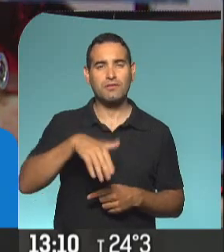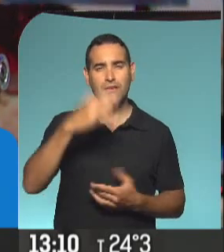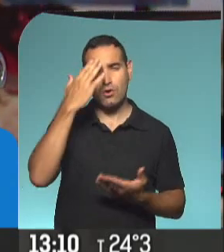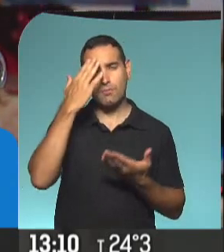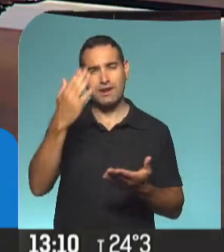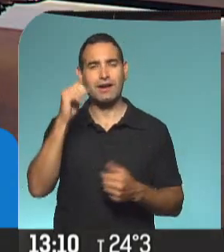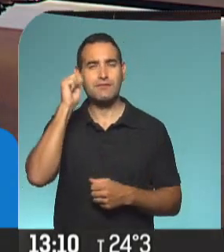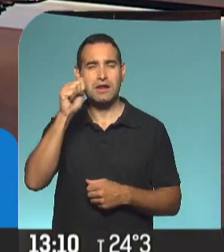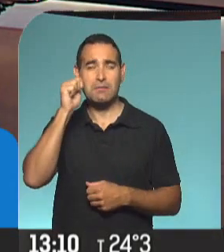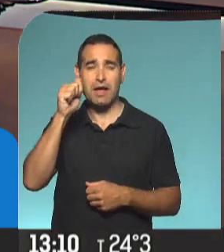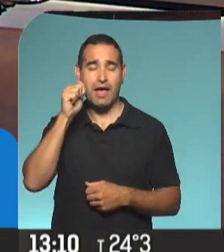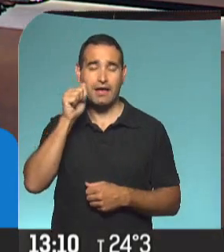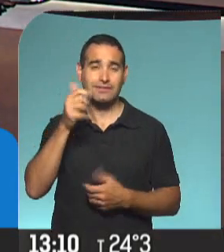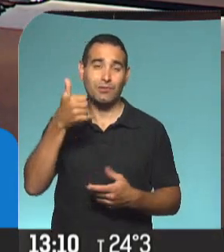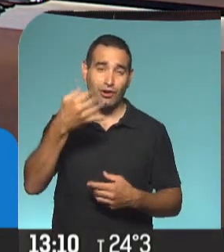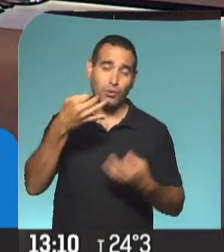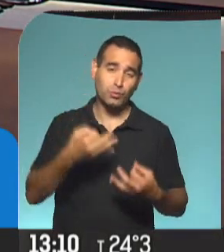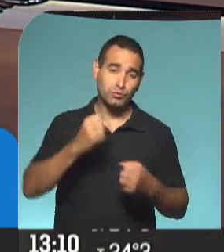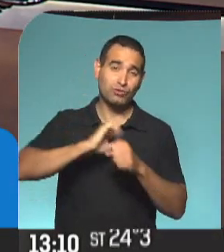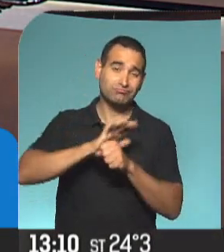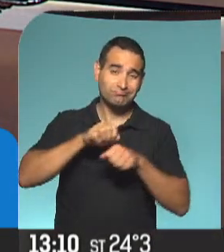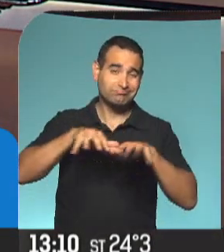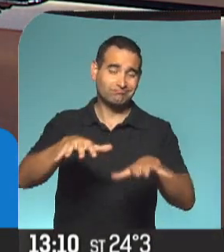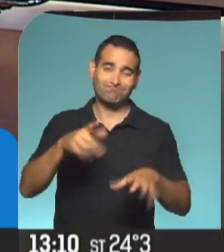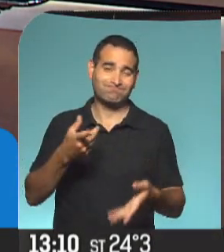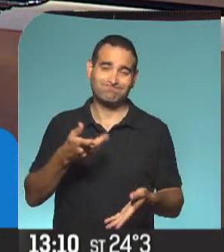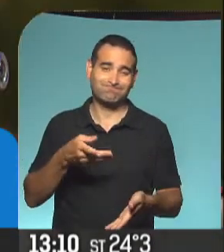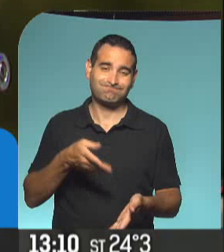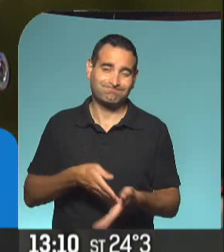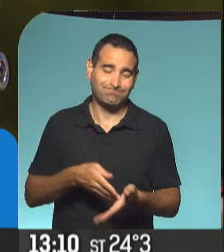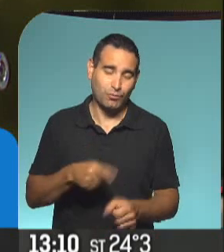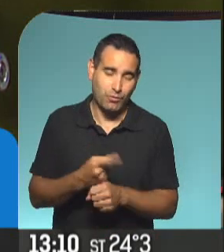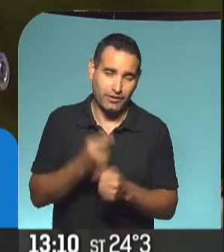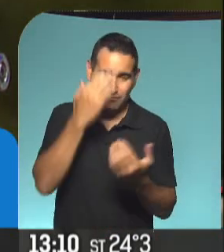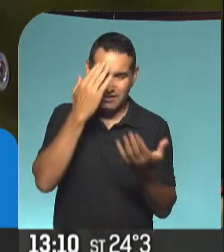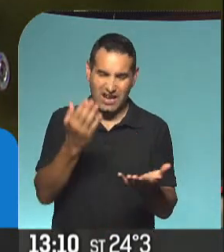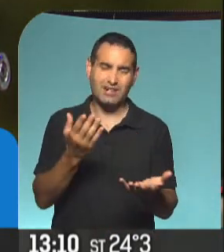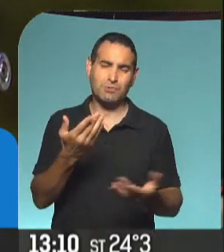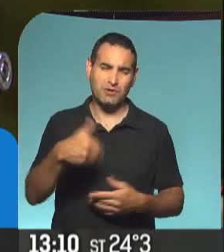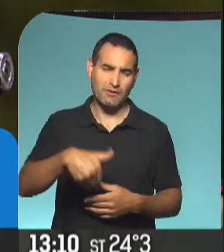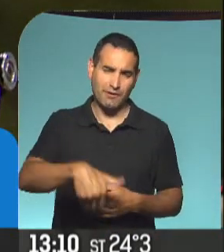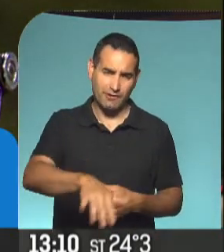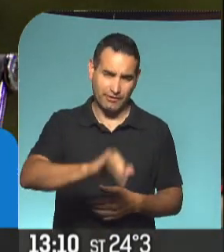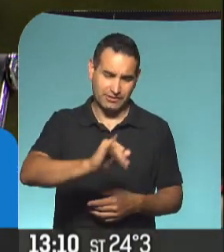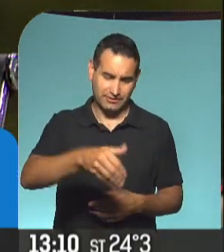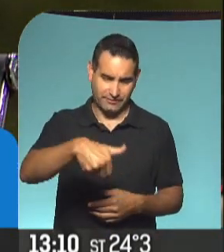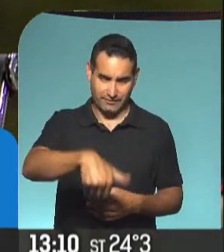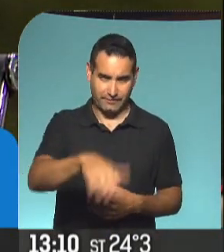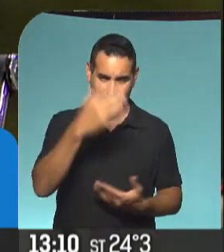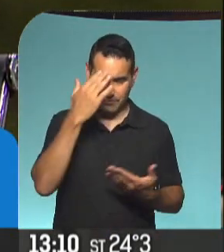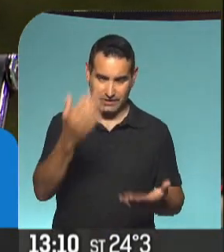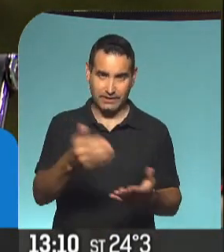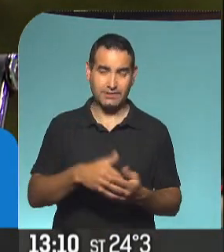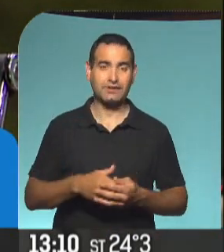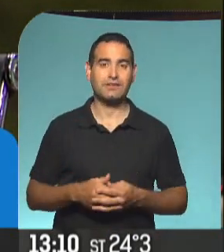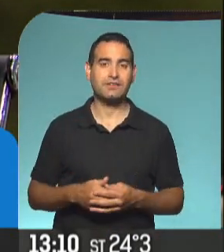Plata, que obviamente, producto de la pandemia, todavía no se pudo concretar, pero seguramente se va a hacer prontamente. Y